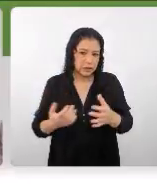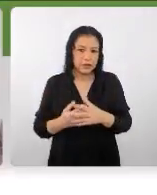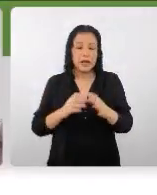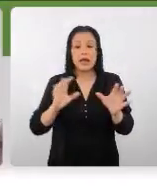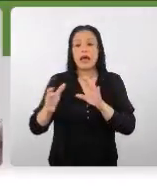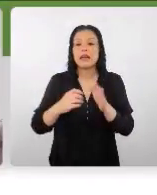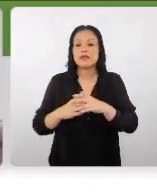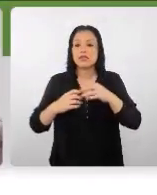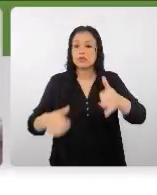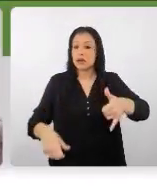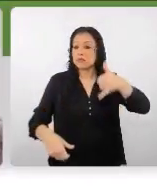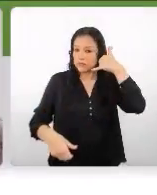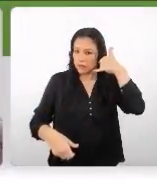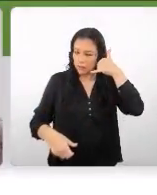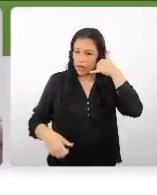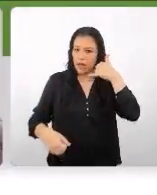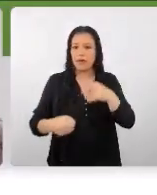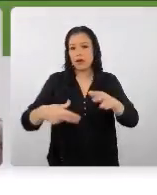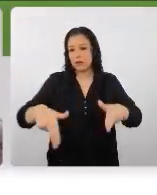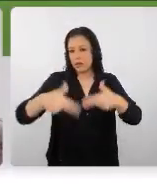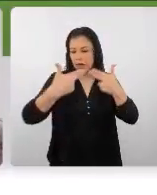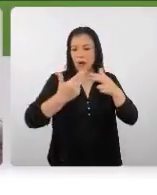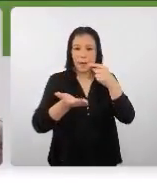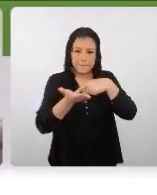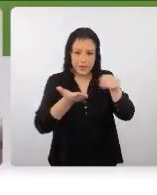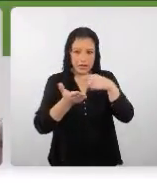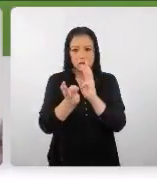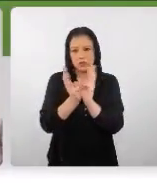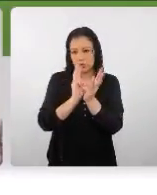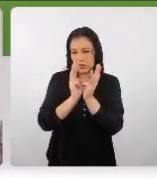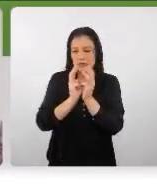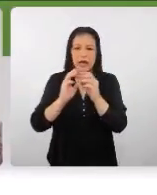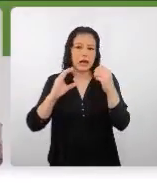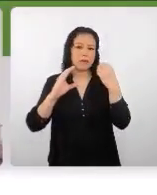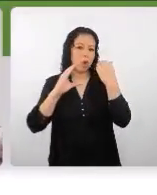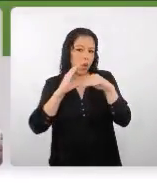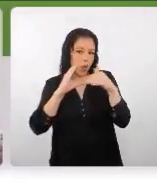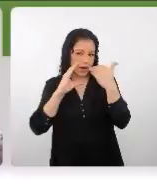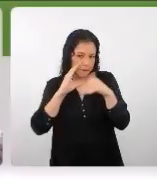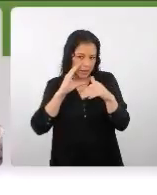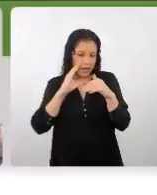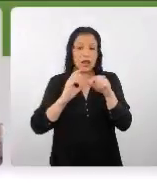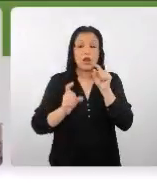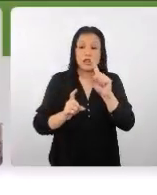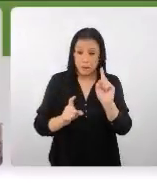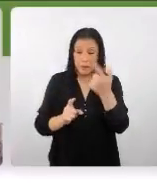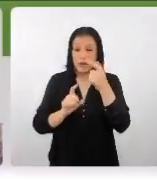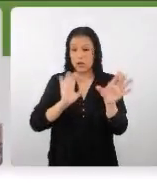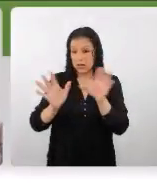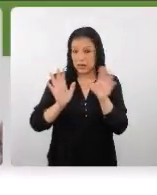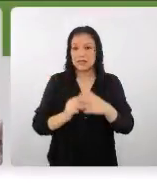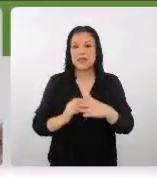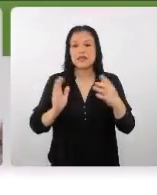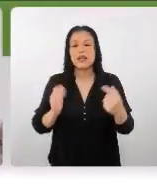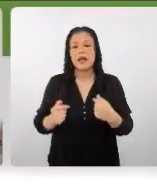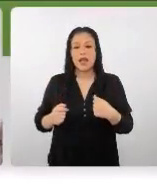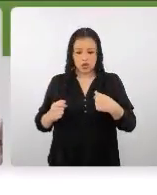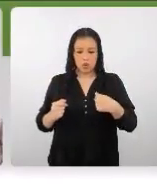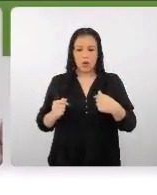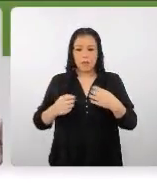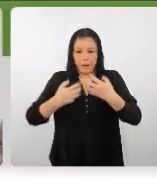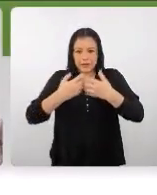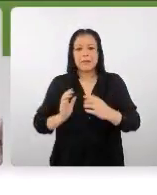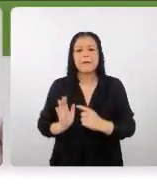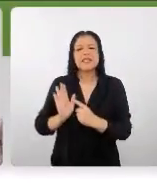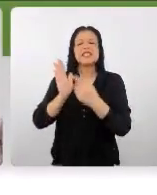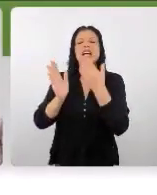haciéndoles una llamada telefónica, mandándoles un mensaje, un correo, donde ustedes lo primero que tienen que hacer es presentarse,